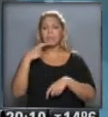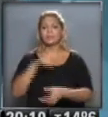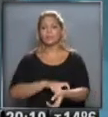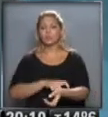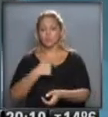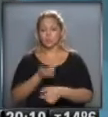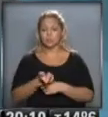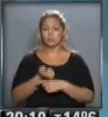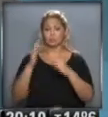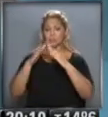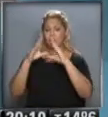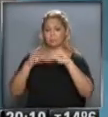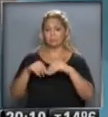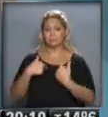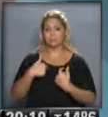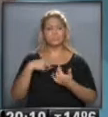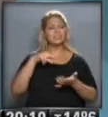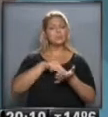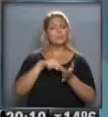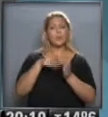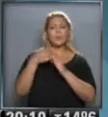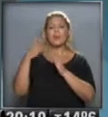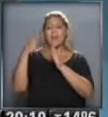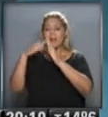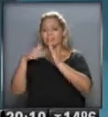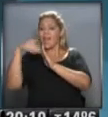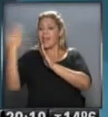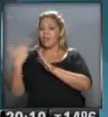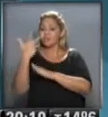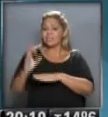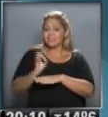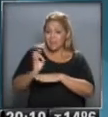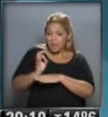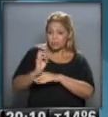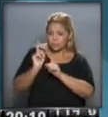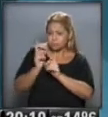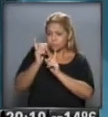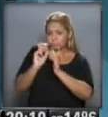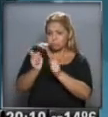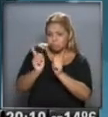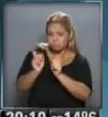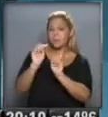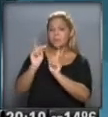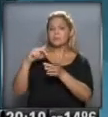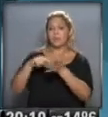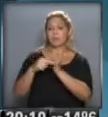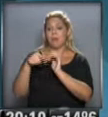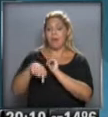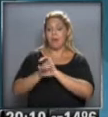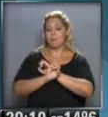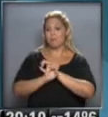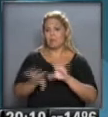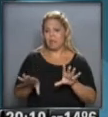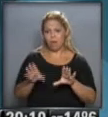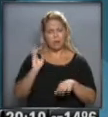sin hogar. Este es un problema que yo tengo con esta casa de al lado. Hace 3 años que tengo problema. Pero ahora ya